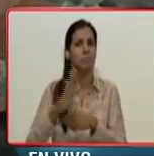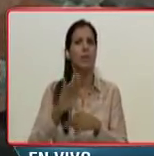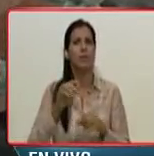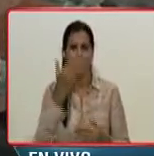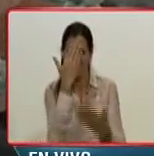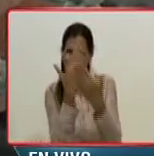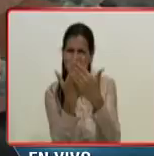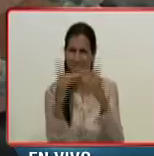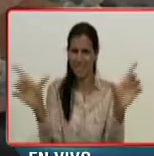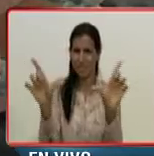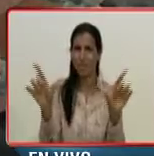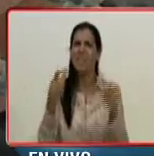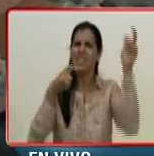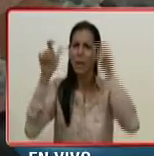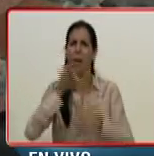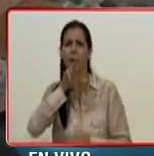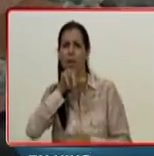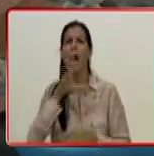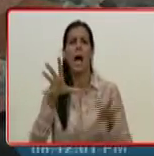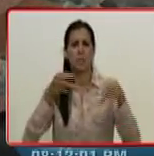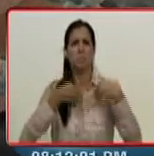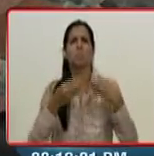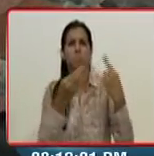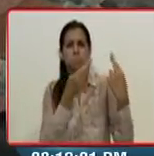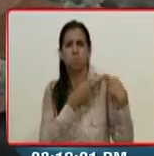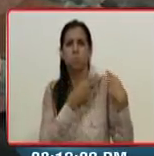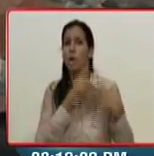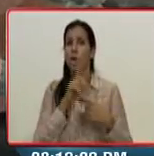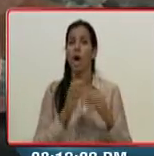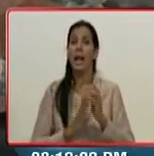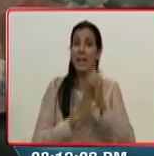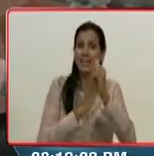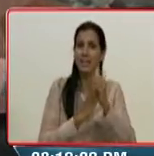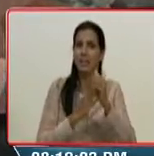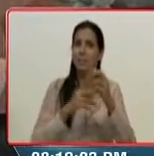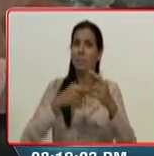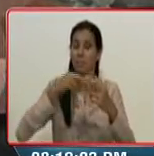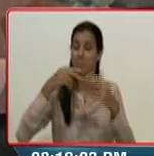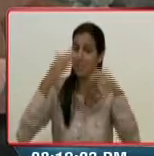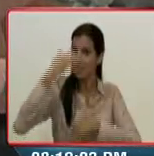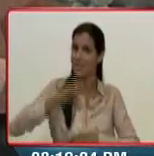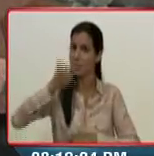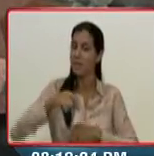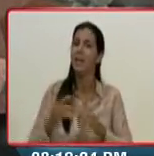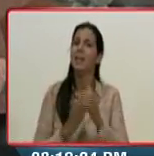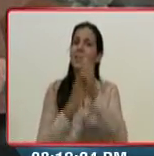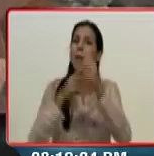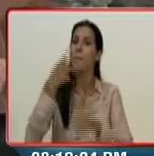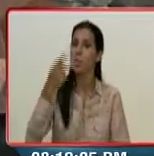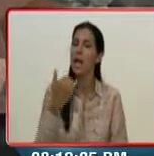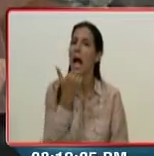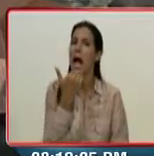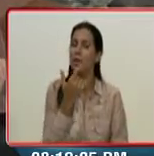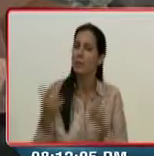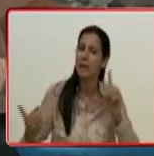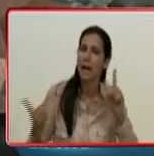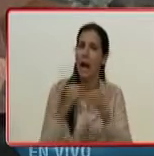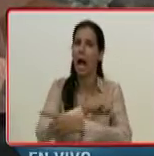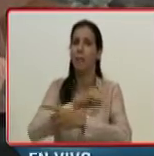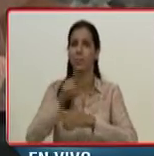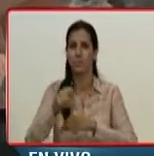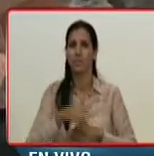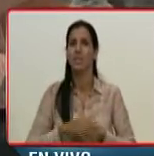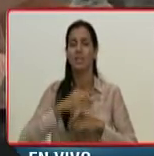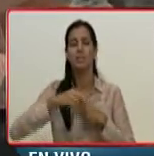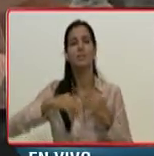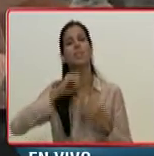Chávez se hizo presente ante el pueblo, ya no como líder militar, sino también como líder político, algo que marca sin lugar a dudas la historia